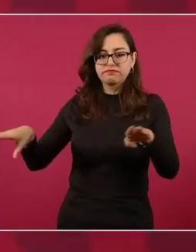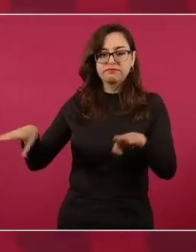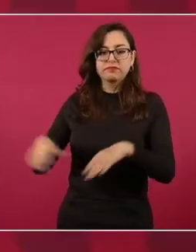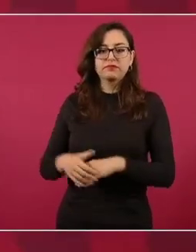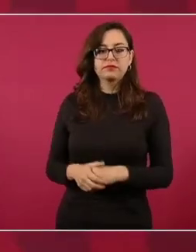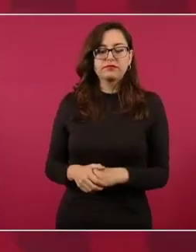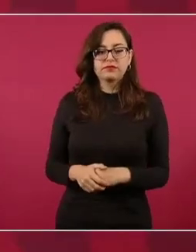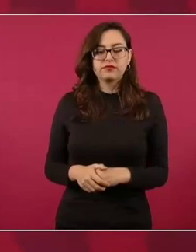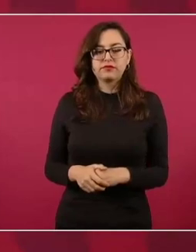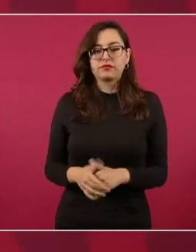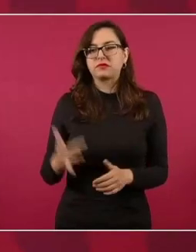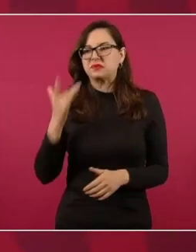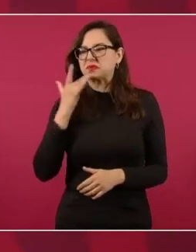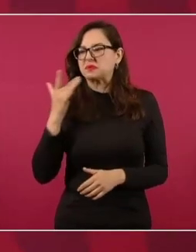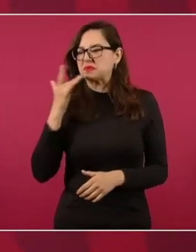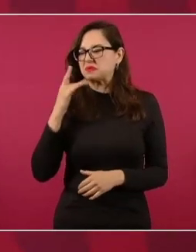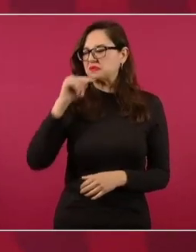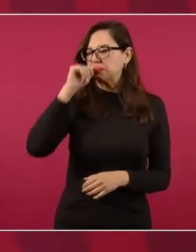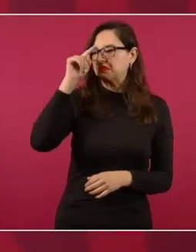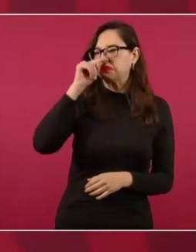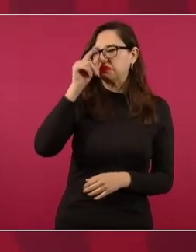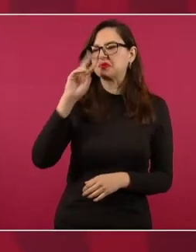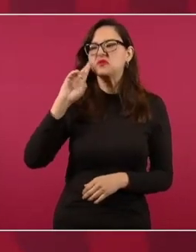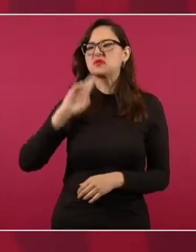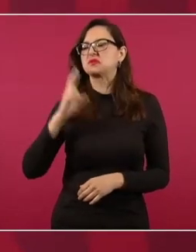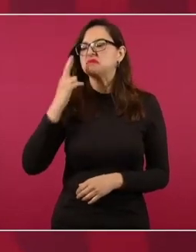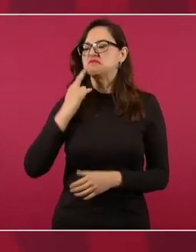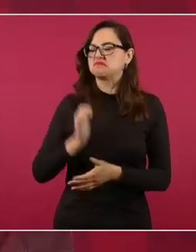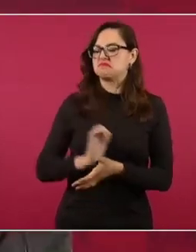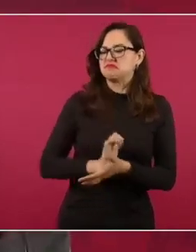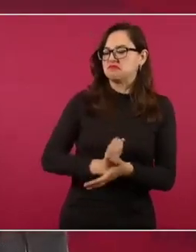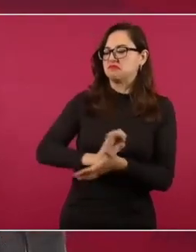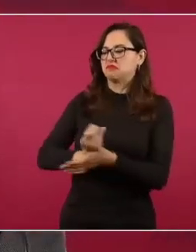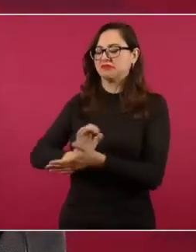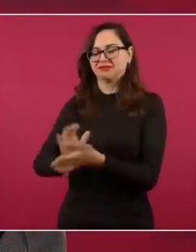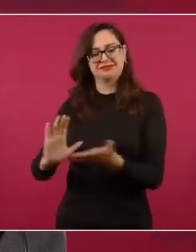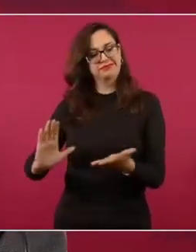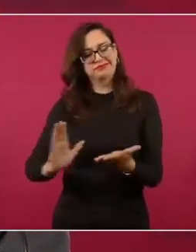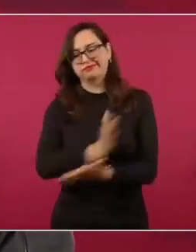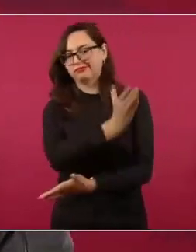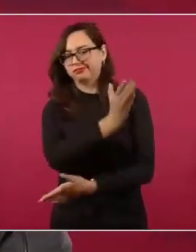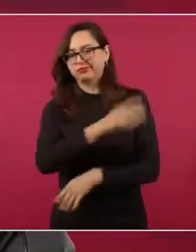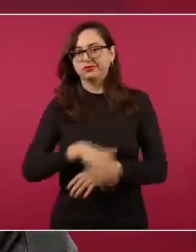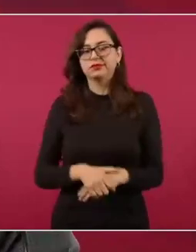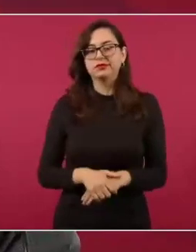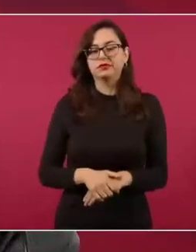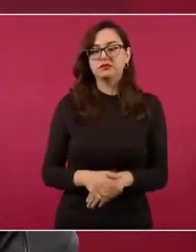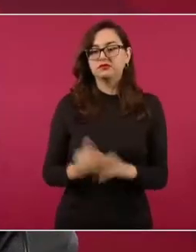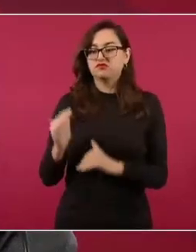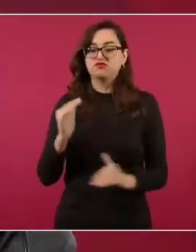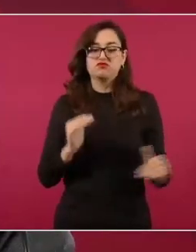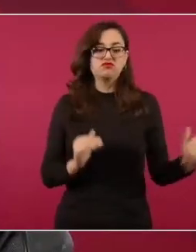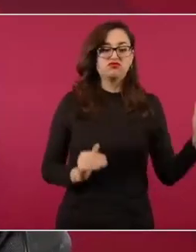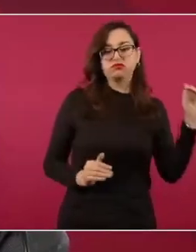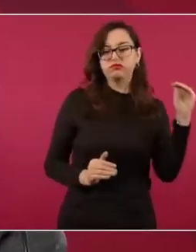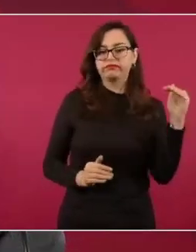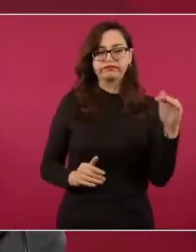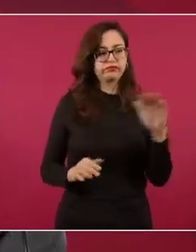que no haya clasismo, que no haya racismo, que no haya discriminación, que nadie se sienta